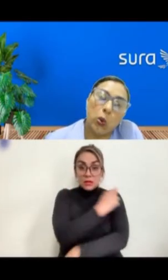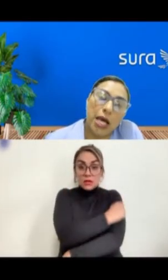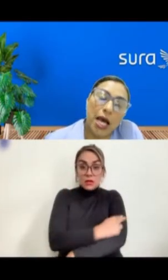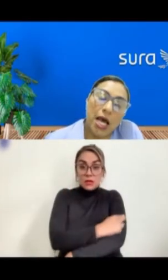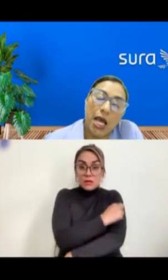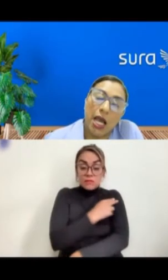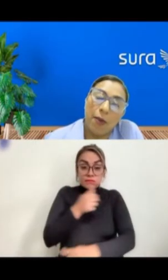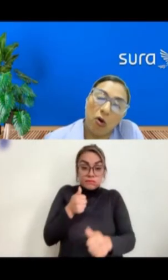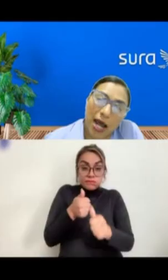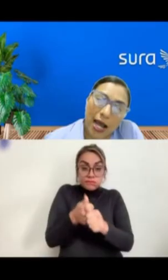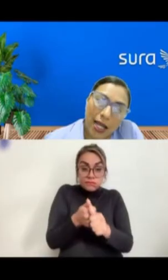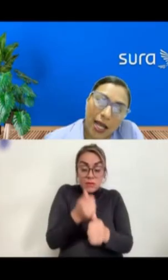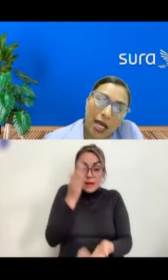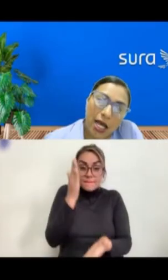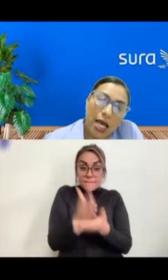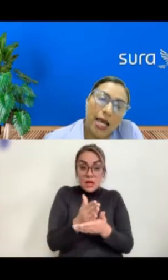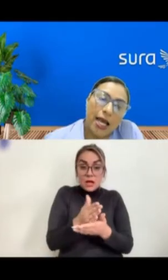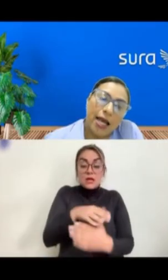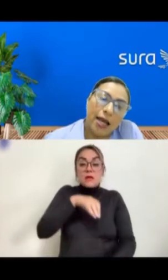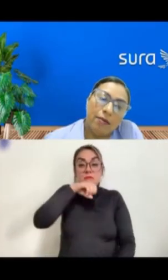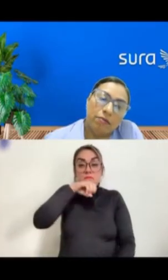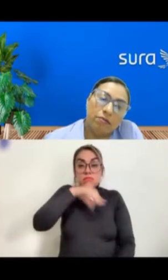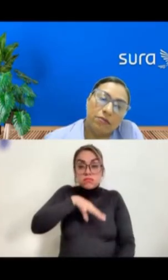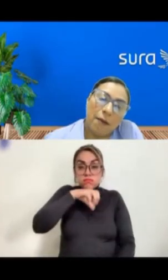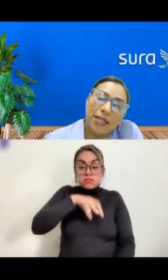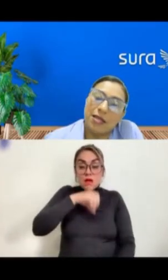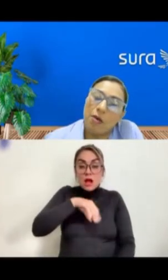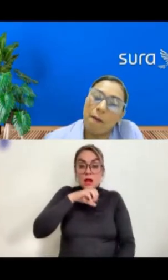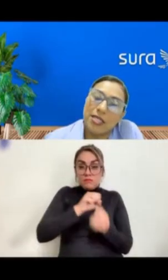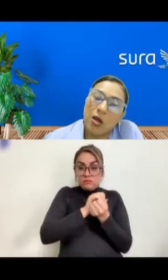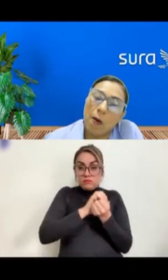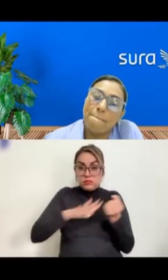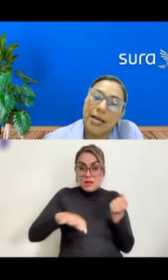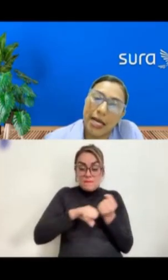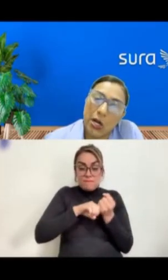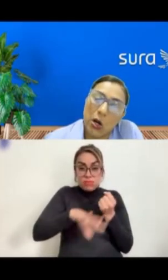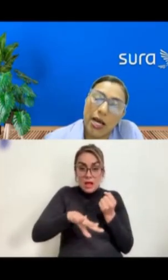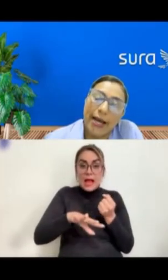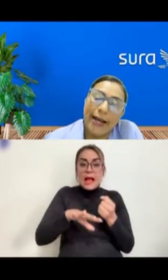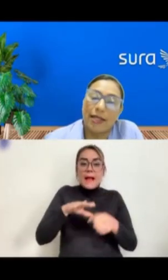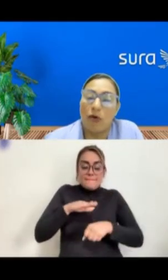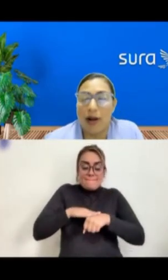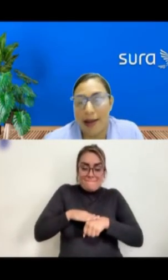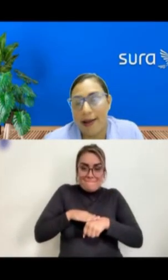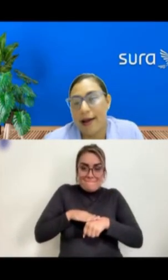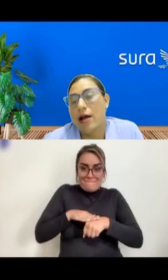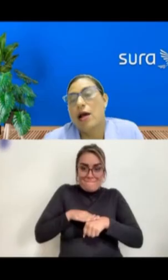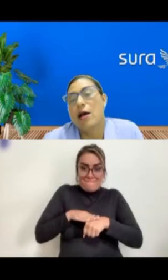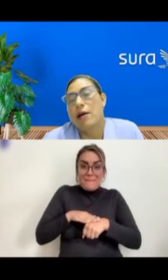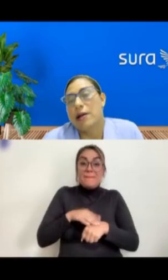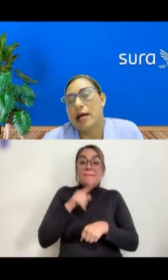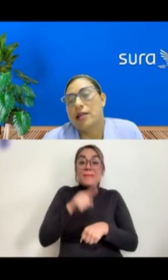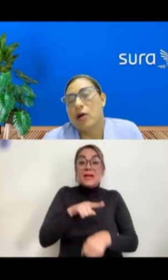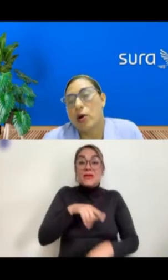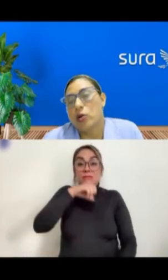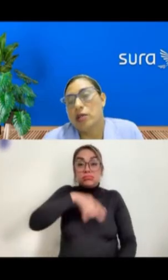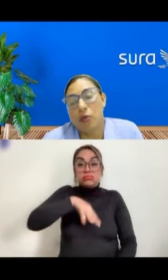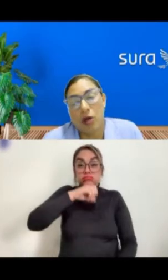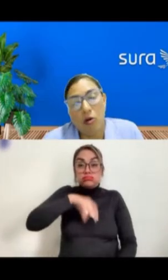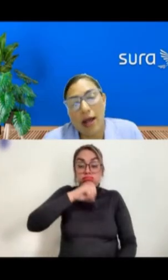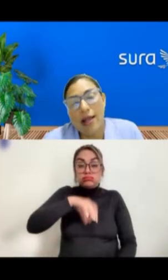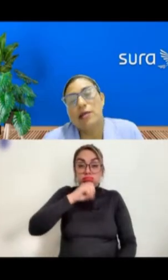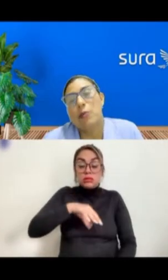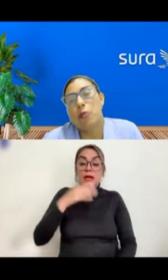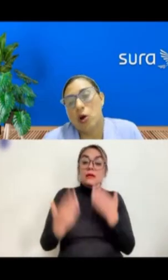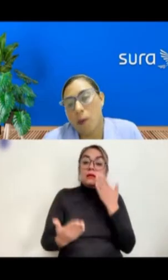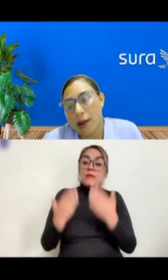caso de una hemorragia, solamente hacemos presión, pero esta hemorragia, ¿verdad? De acuerdo